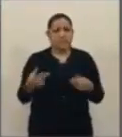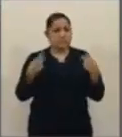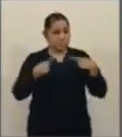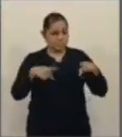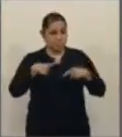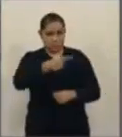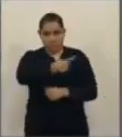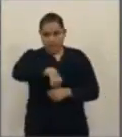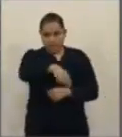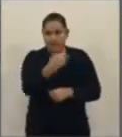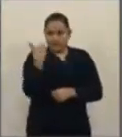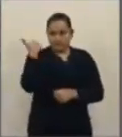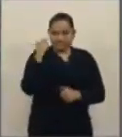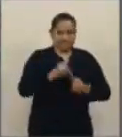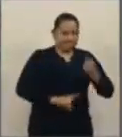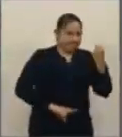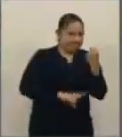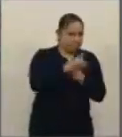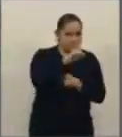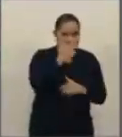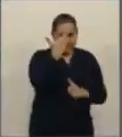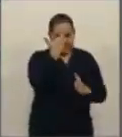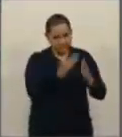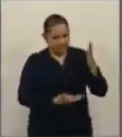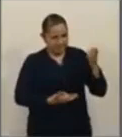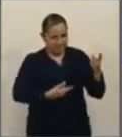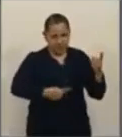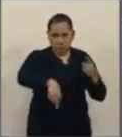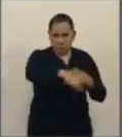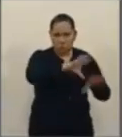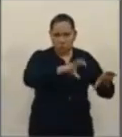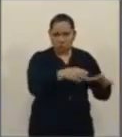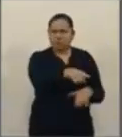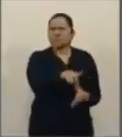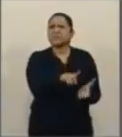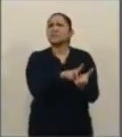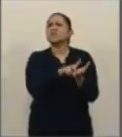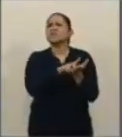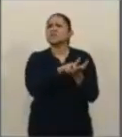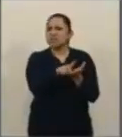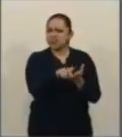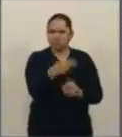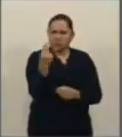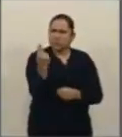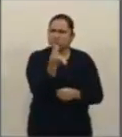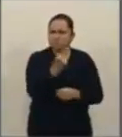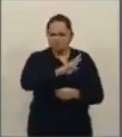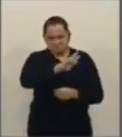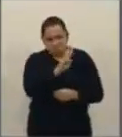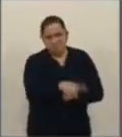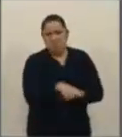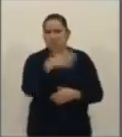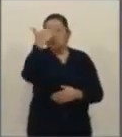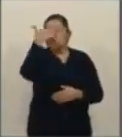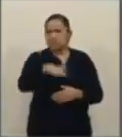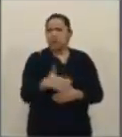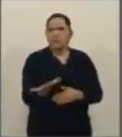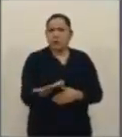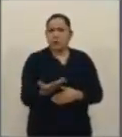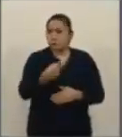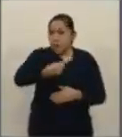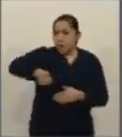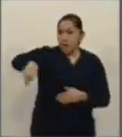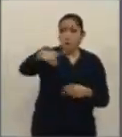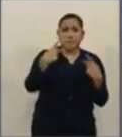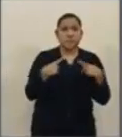general tienen el derecho humano fundamental de conocer la verdad, de recuperar con vida a sus